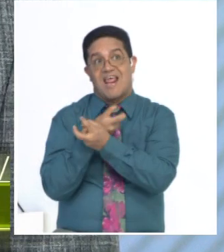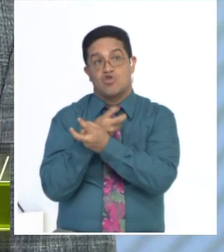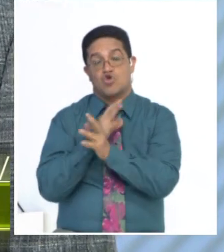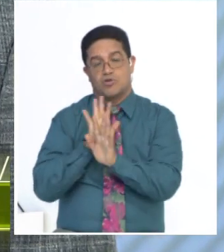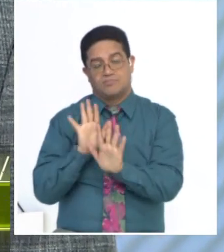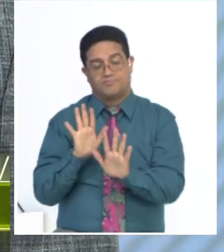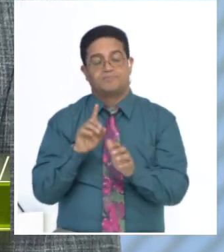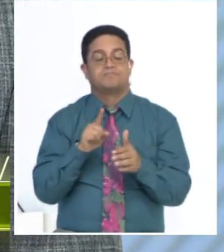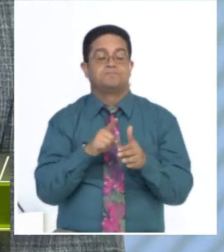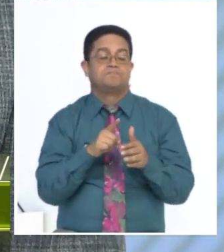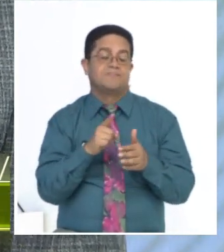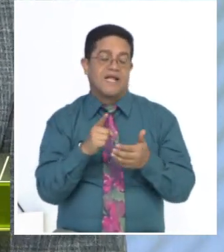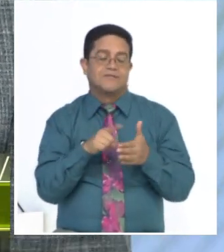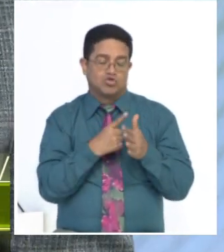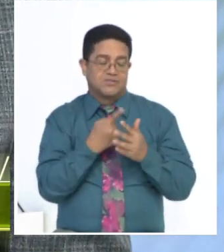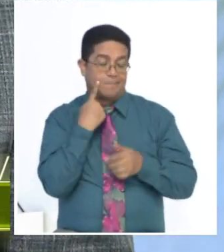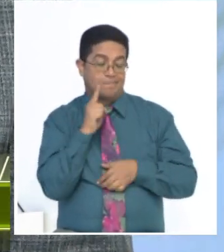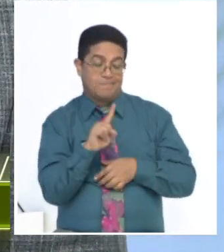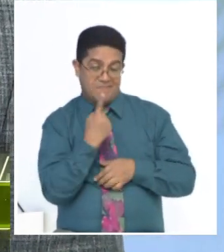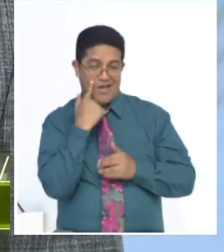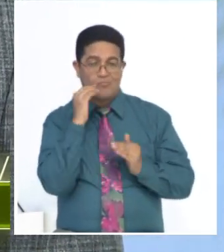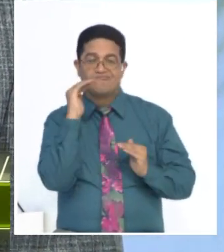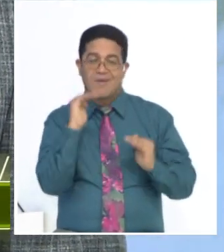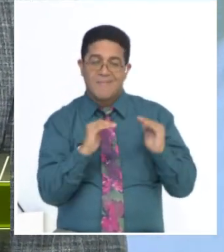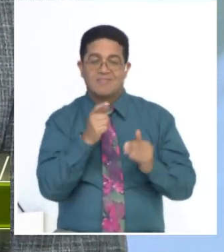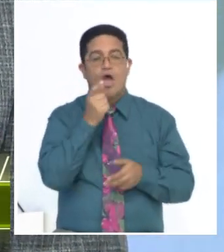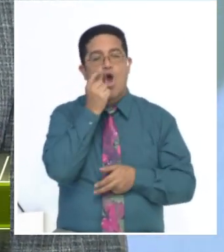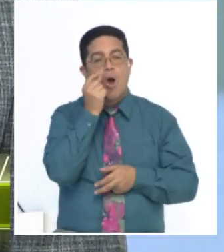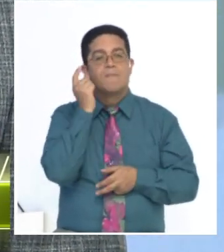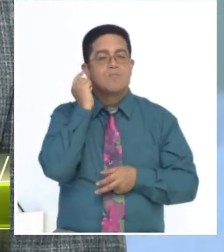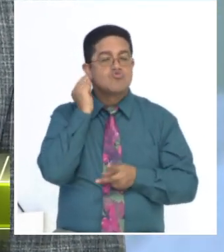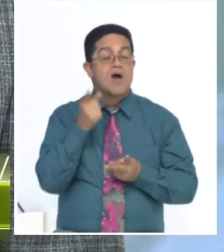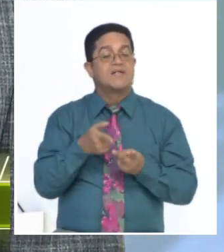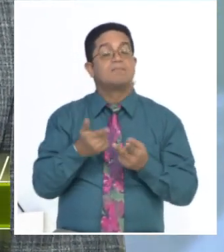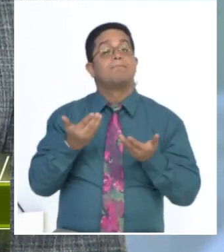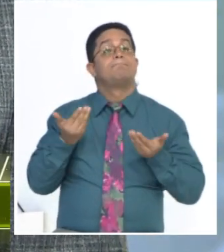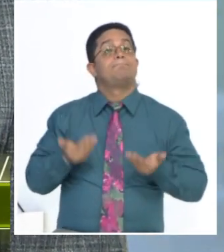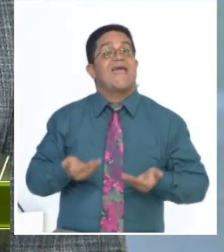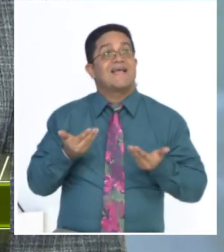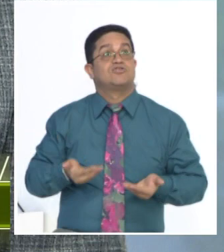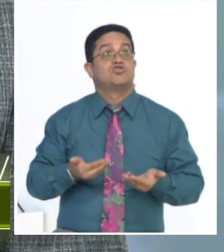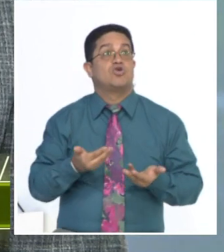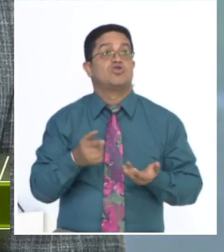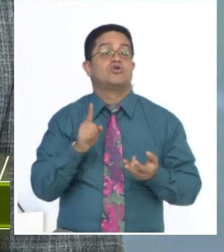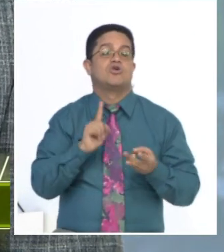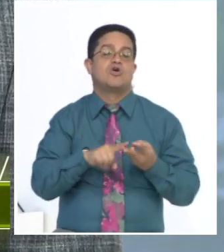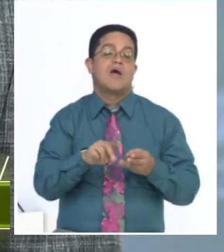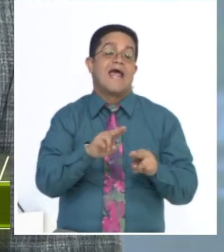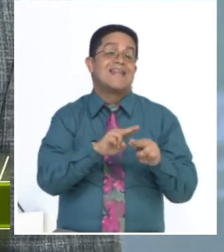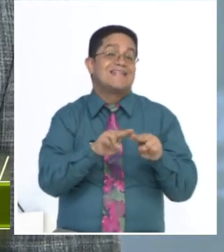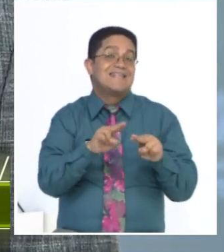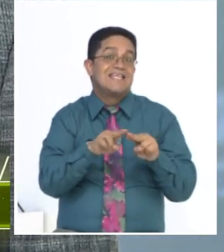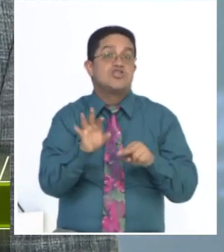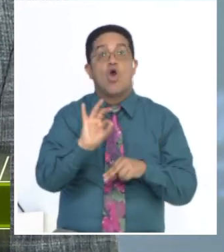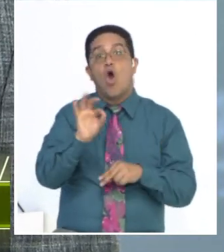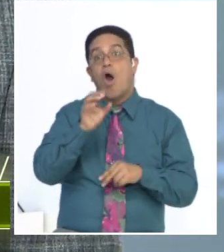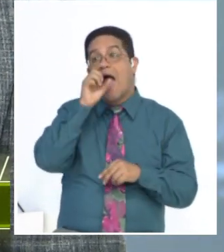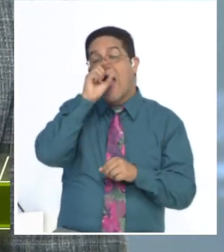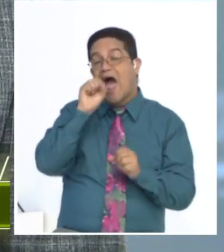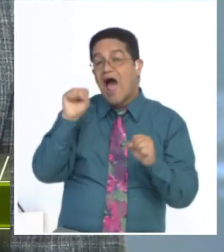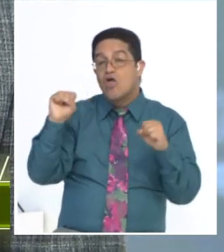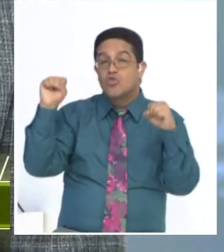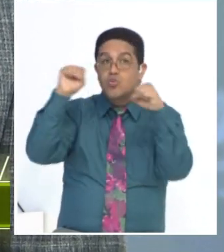al peso del paciente, en base a si es hombre o mujer, en base a si es niño, adulto,